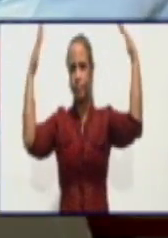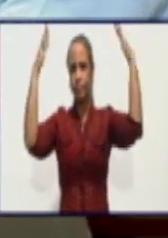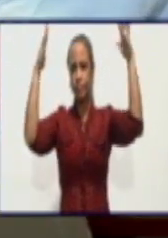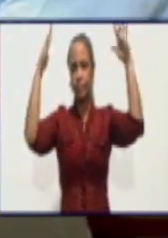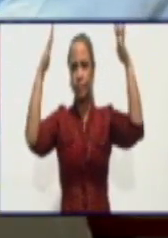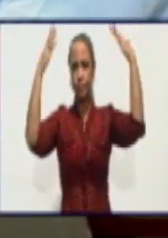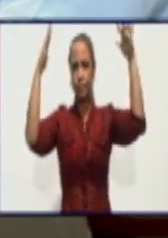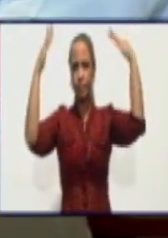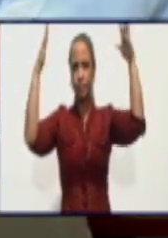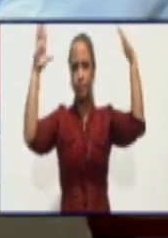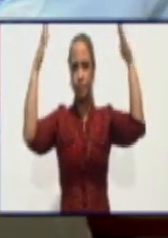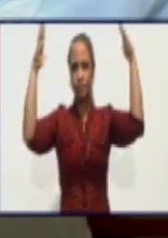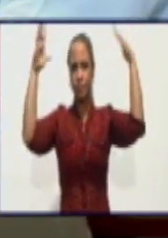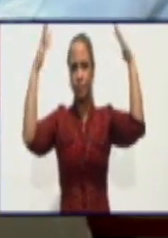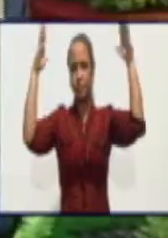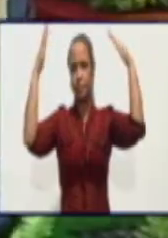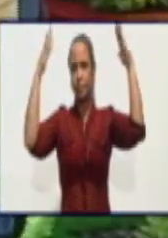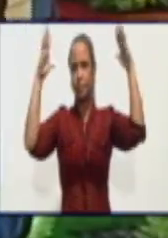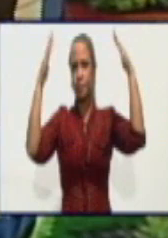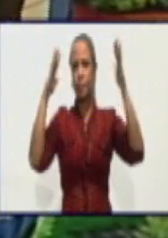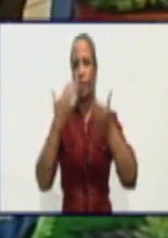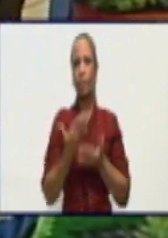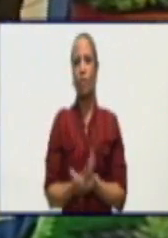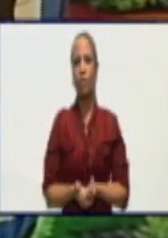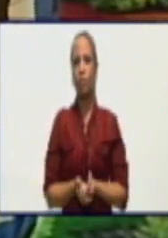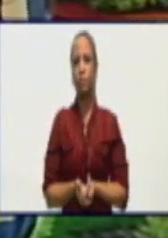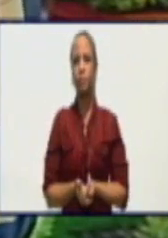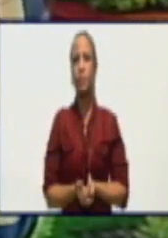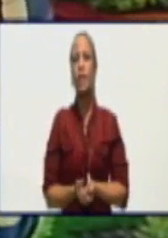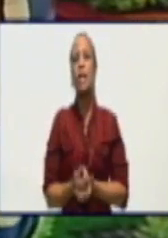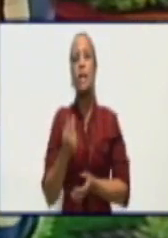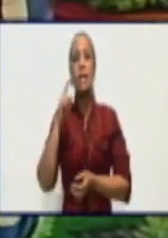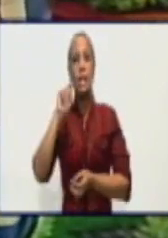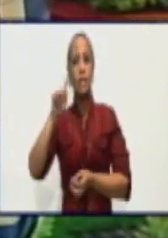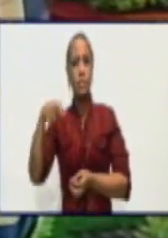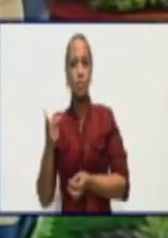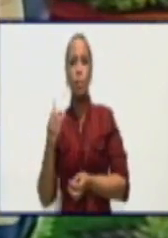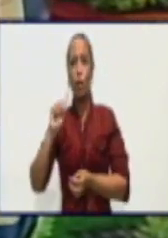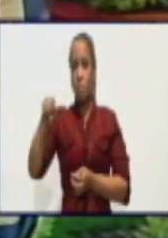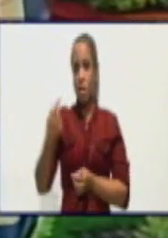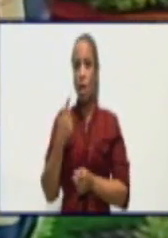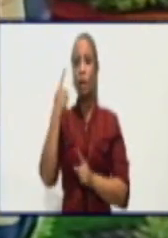Les espero mañana al mediodía.